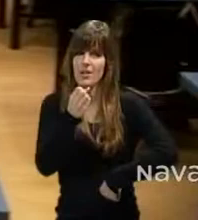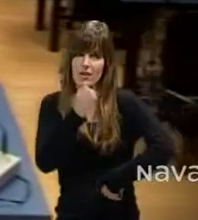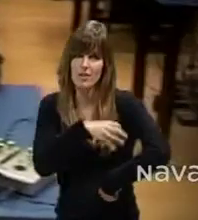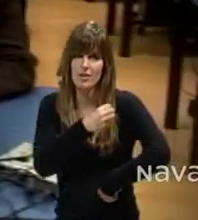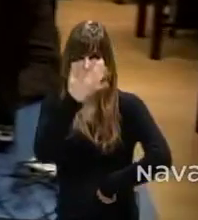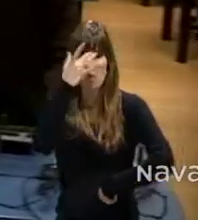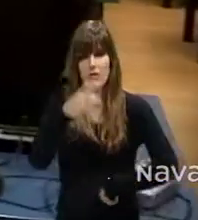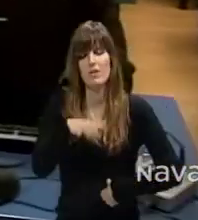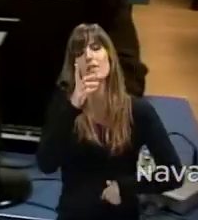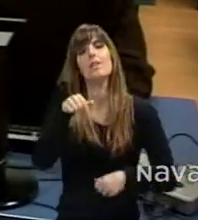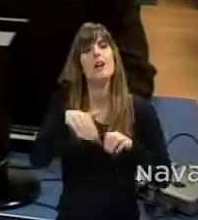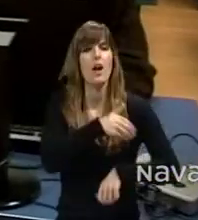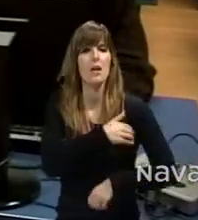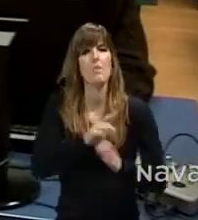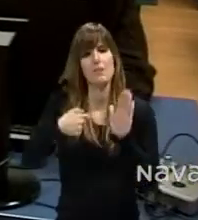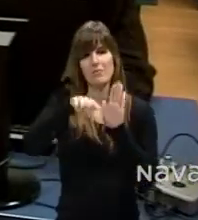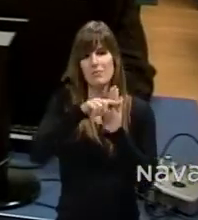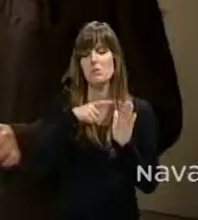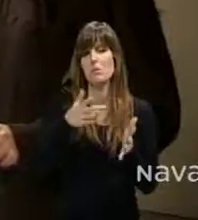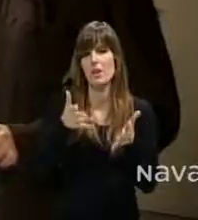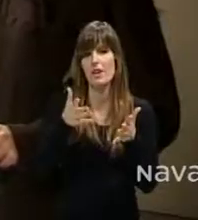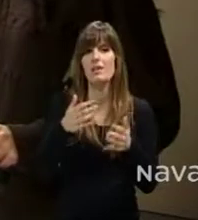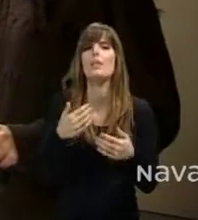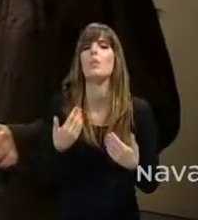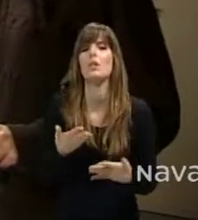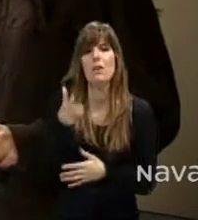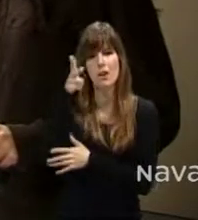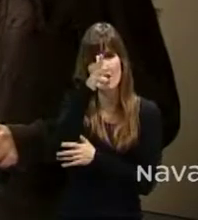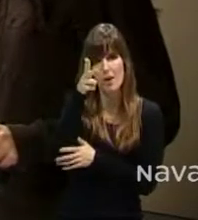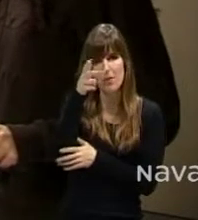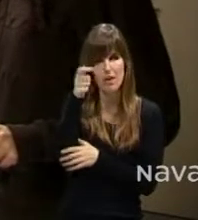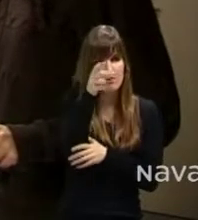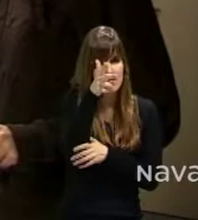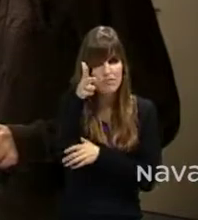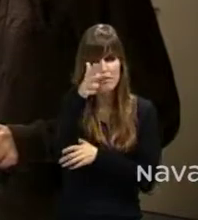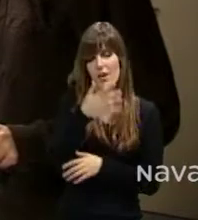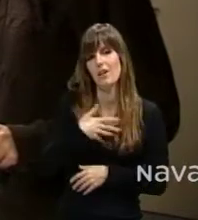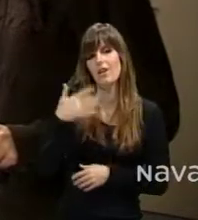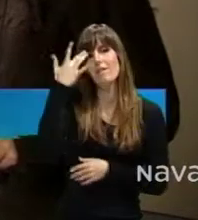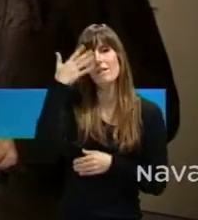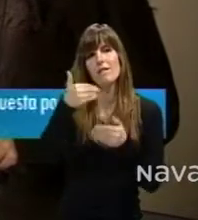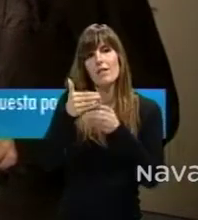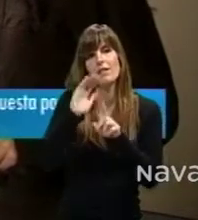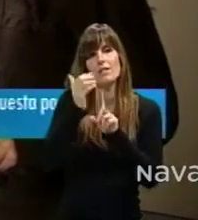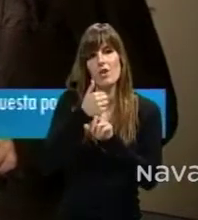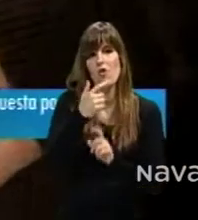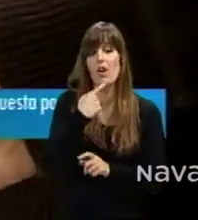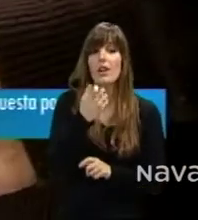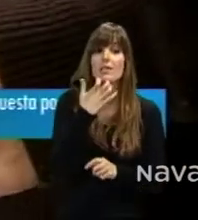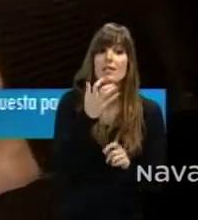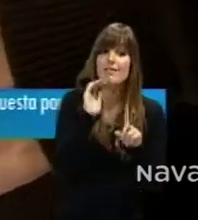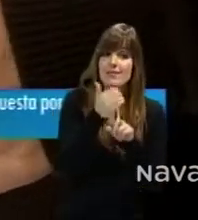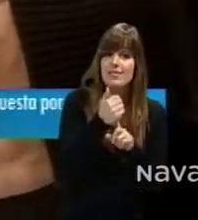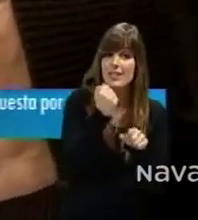estoy aquí estudiando lo que me gusta. Operador de cámara me gustaría ser y si no consigo